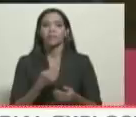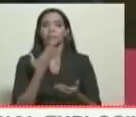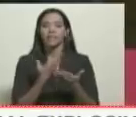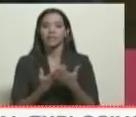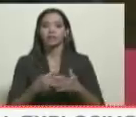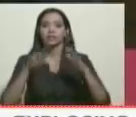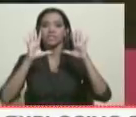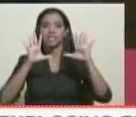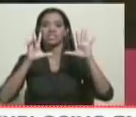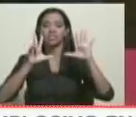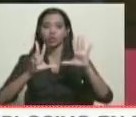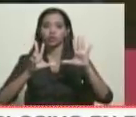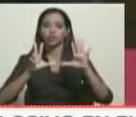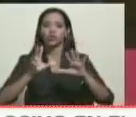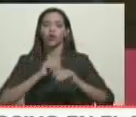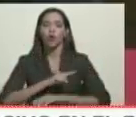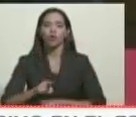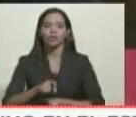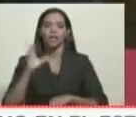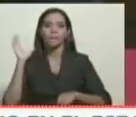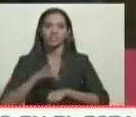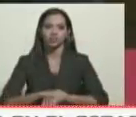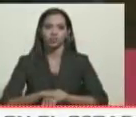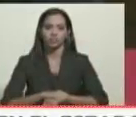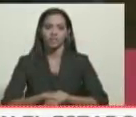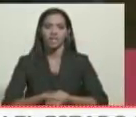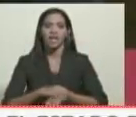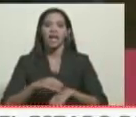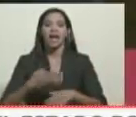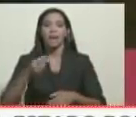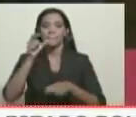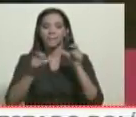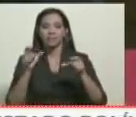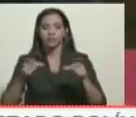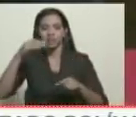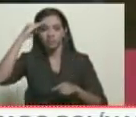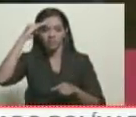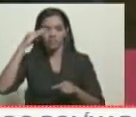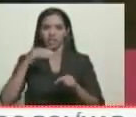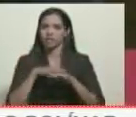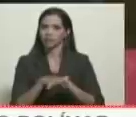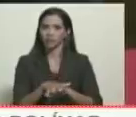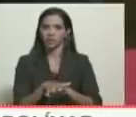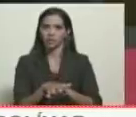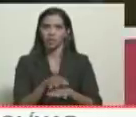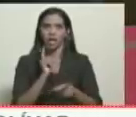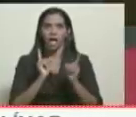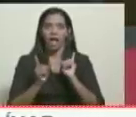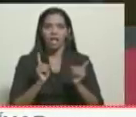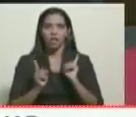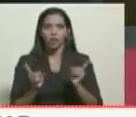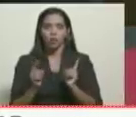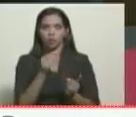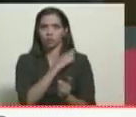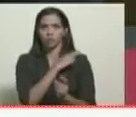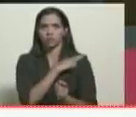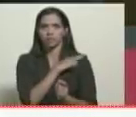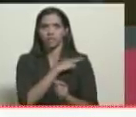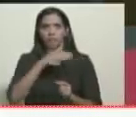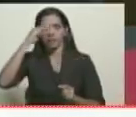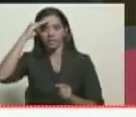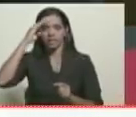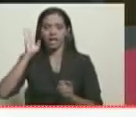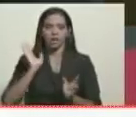18 órdenes de aprehensión a civiles y militares complotados, algunos con rango, en el caso de militares, de